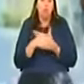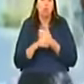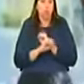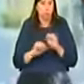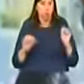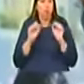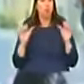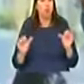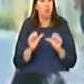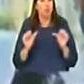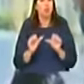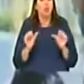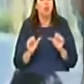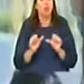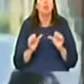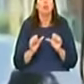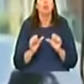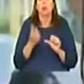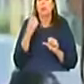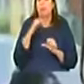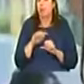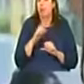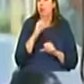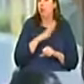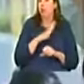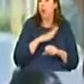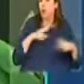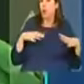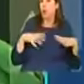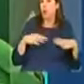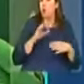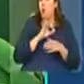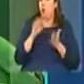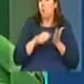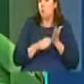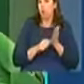jubilaciones o seguros de empleo no van a poder participar. Presenta La Terraza.